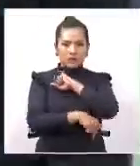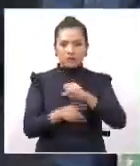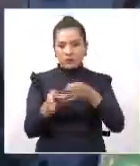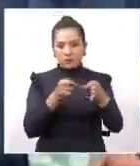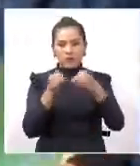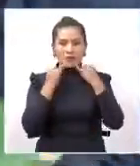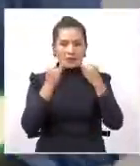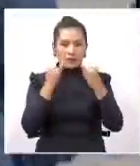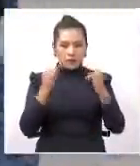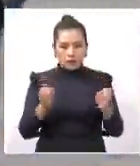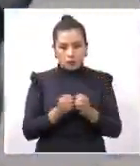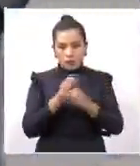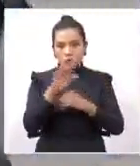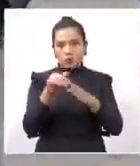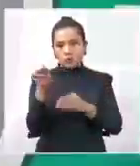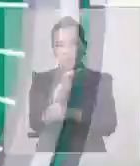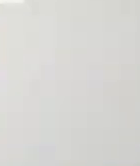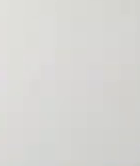de Economía.